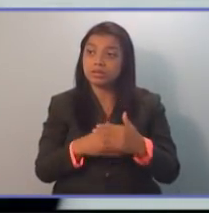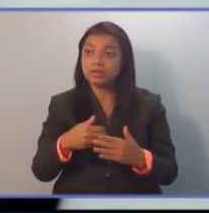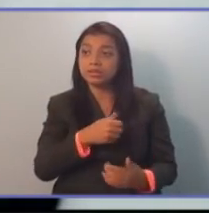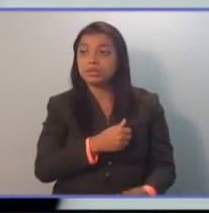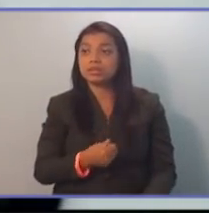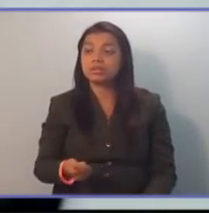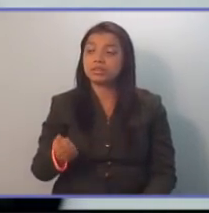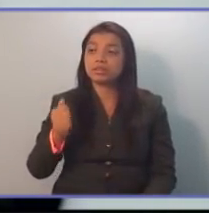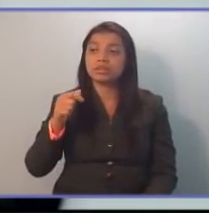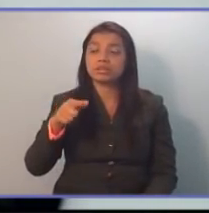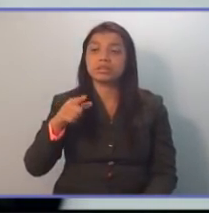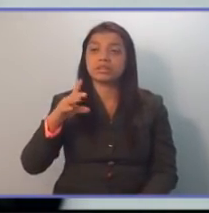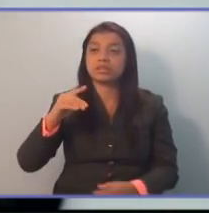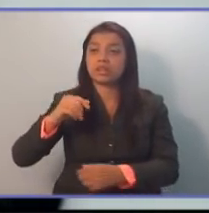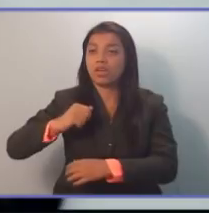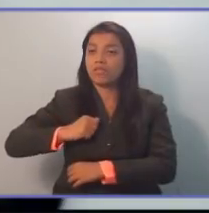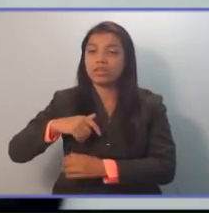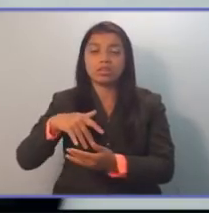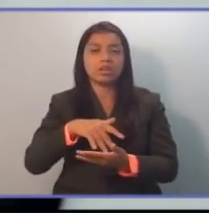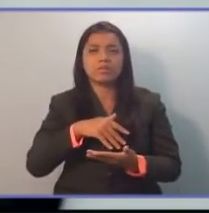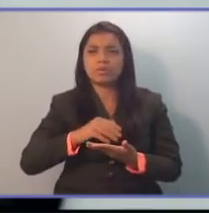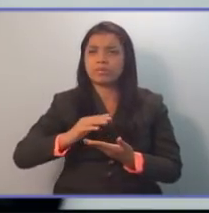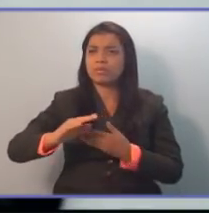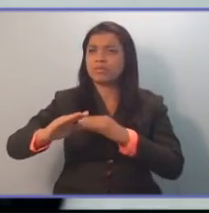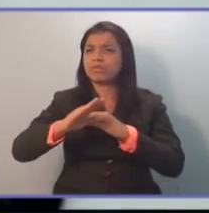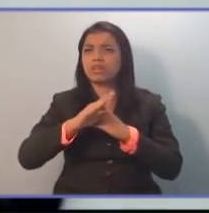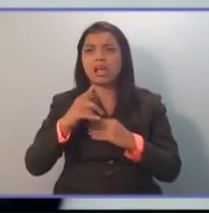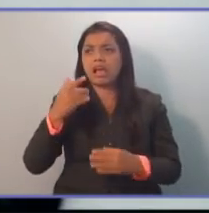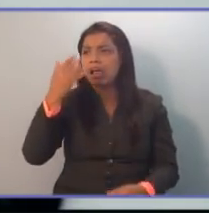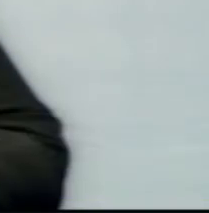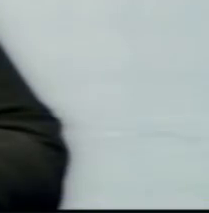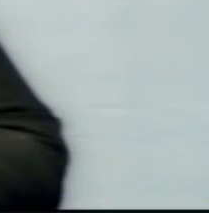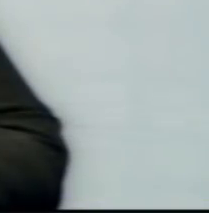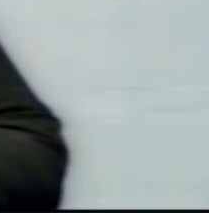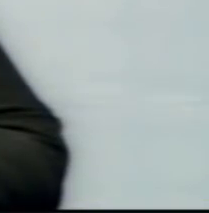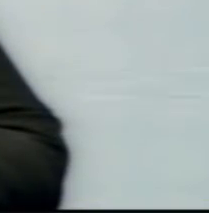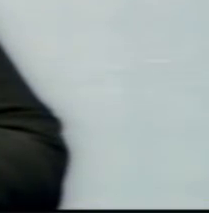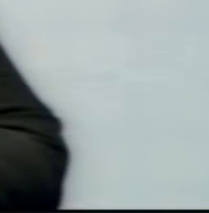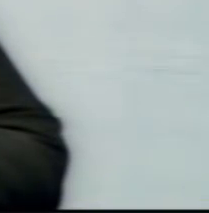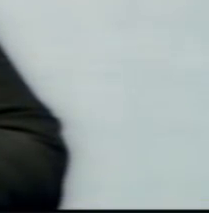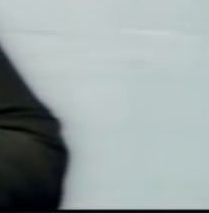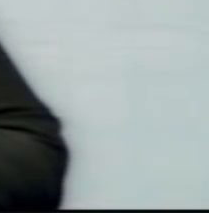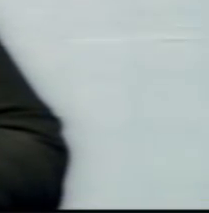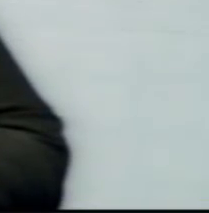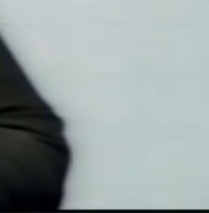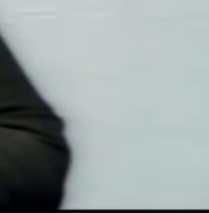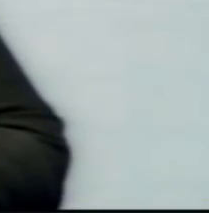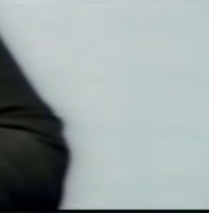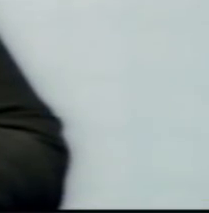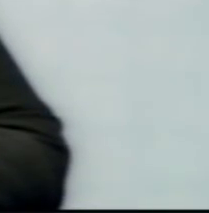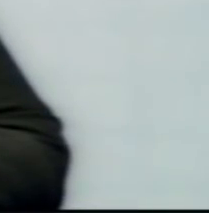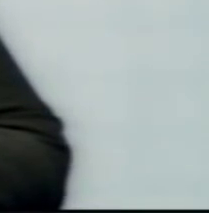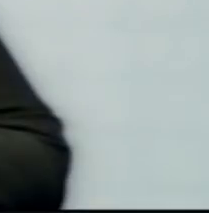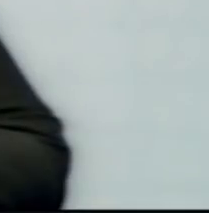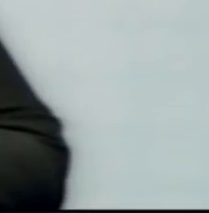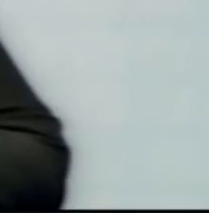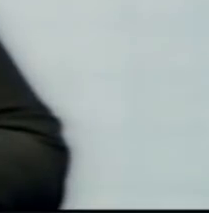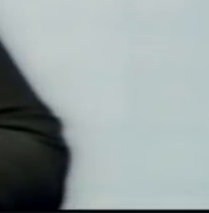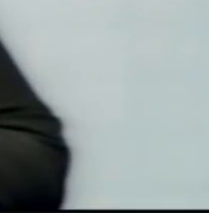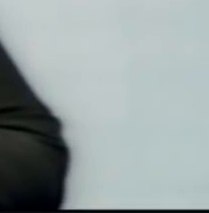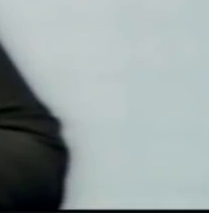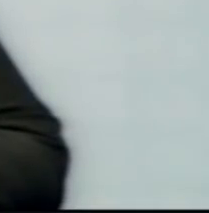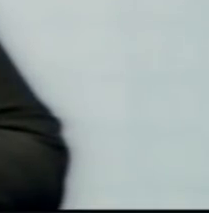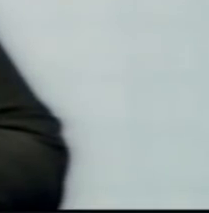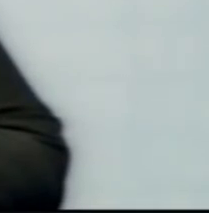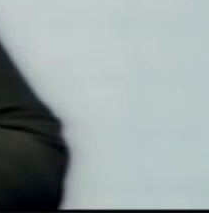Defensoría Pública. Nadie había oído hablar en ese tiempo de Defensoría, era un programa nuevo. Y fuimos